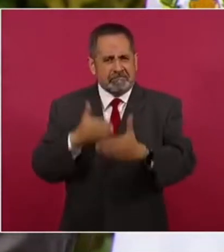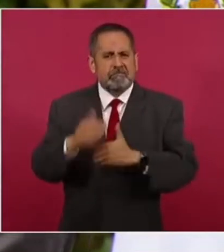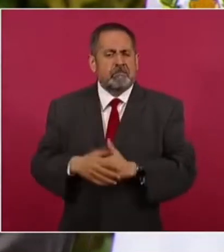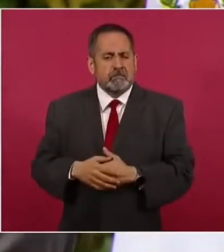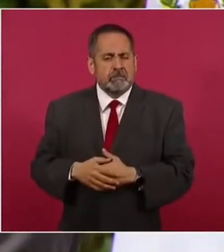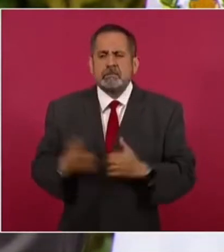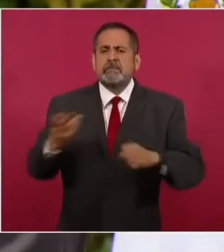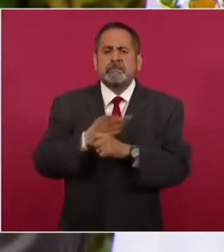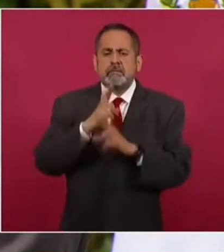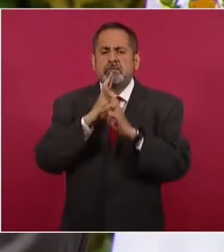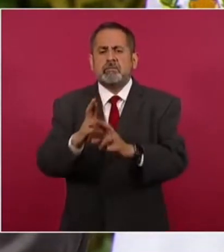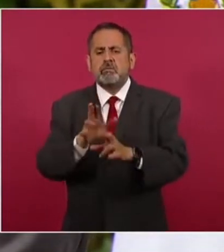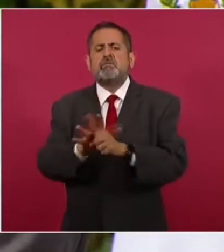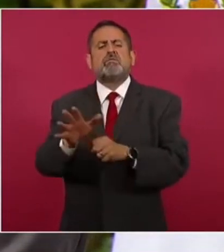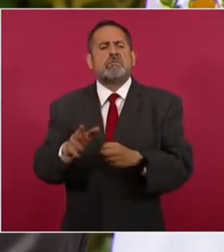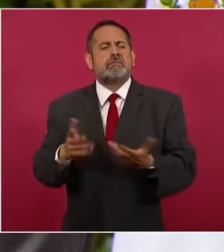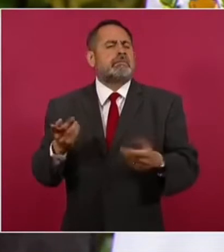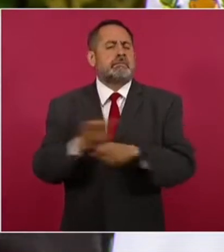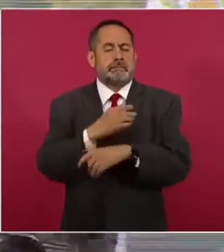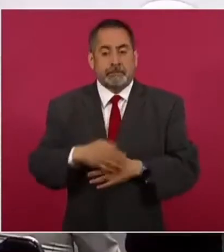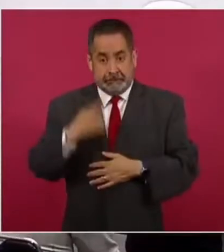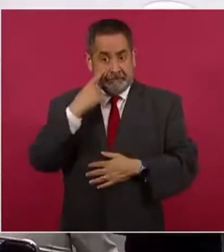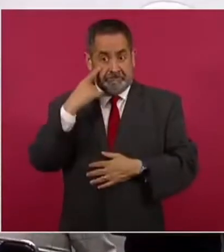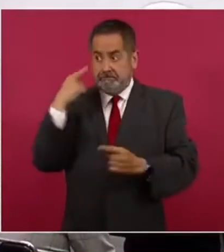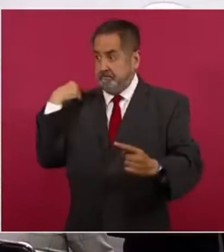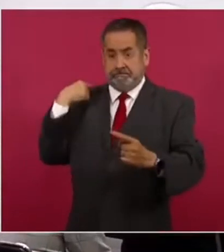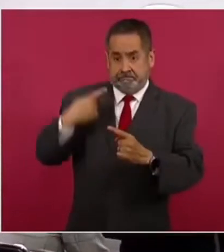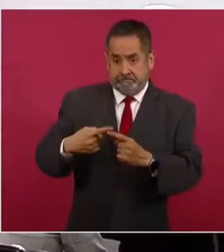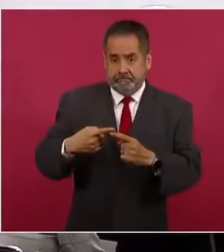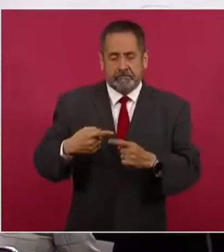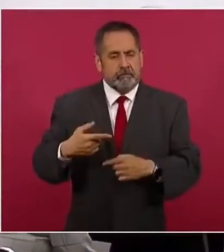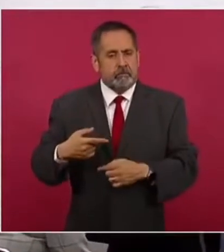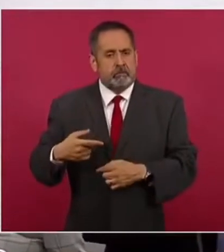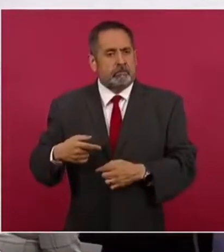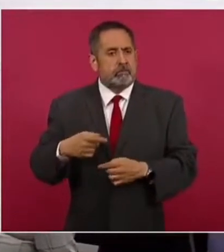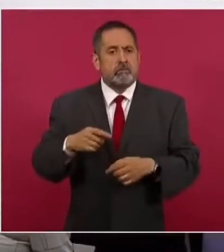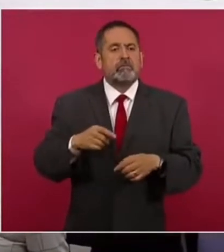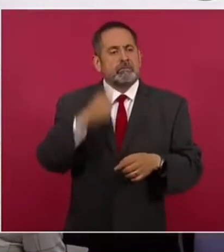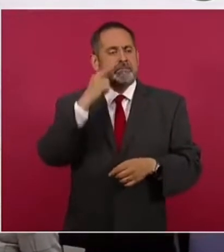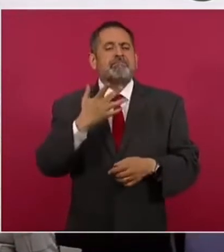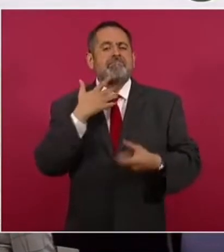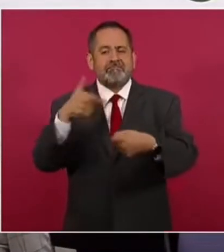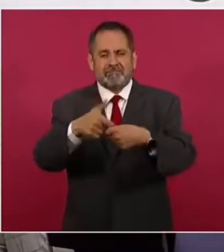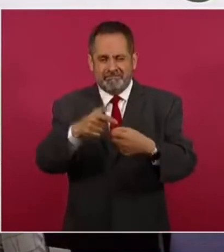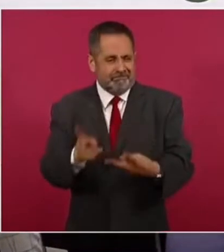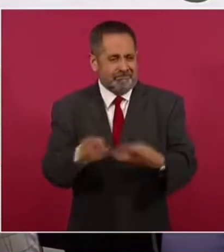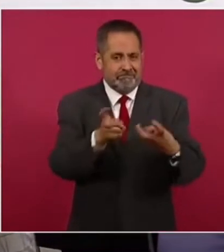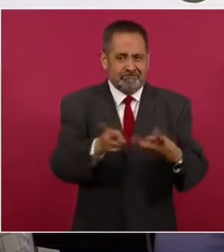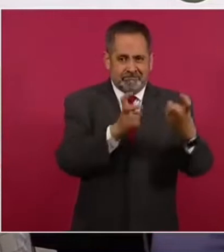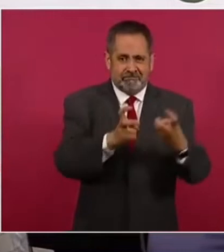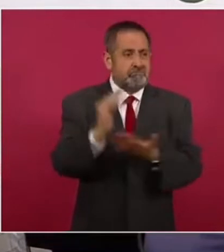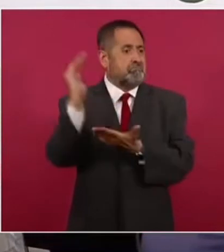siguientes resultados. En el tiempo que llevamos en el gobierno se redujo el robo de combustibles, el llamado huachicol,